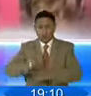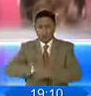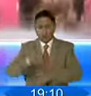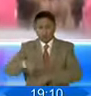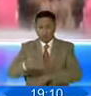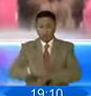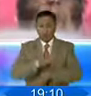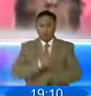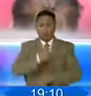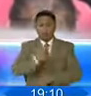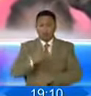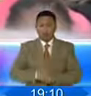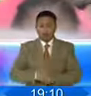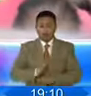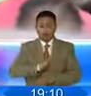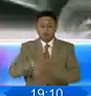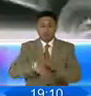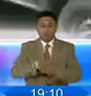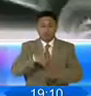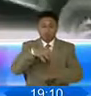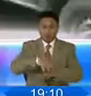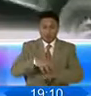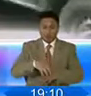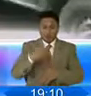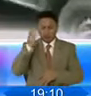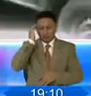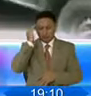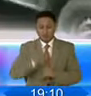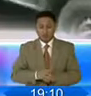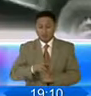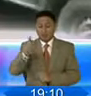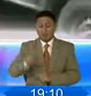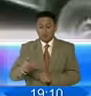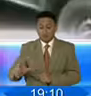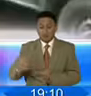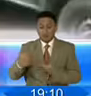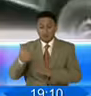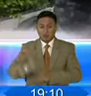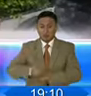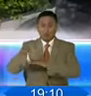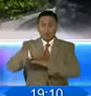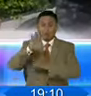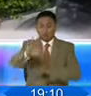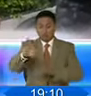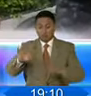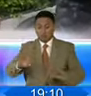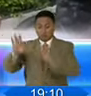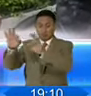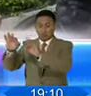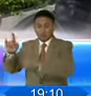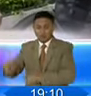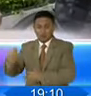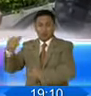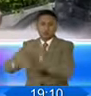ha conmocionado a toda una provincia. Los aprehendidos fueron puestos a órdenes de la autoridad competente para